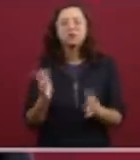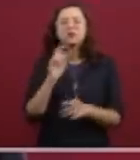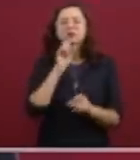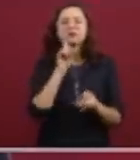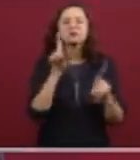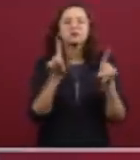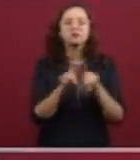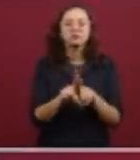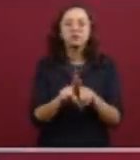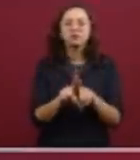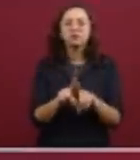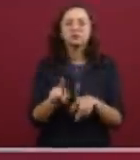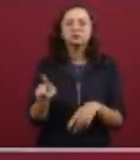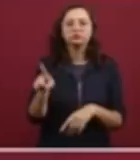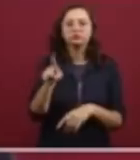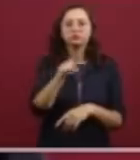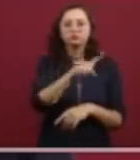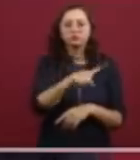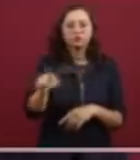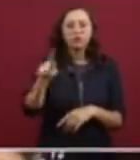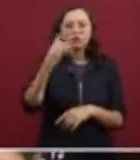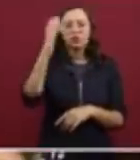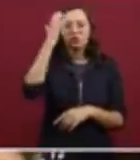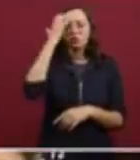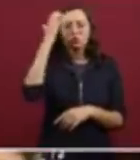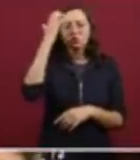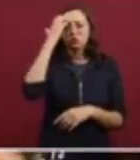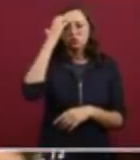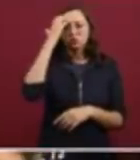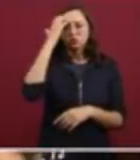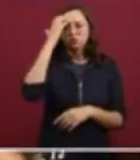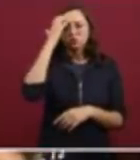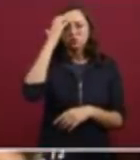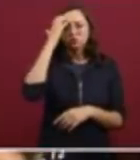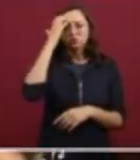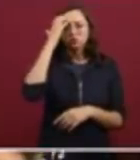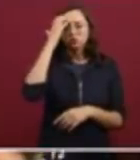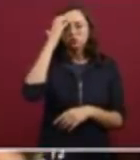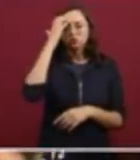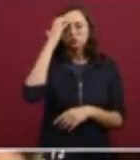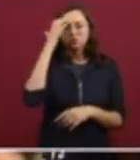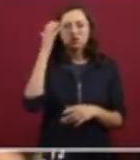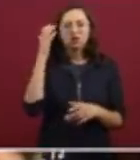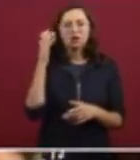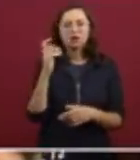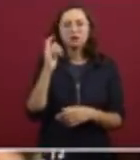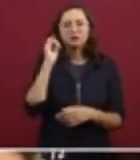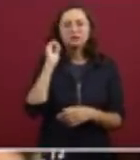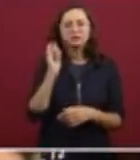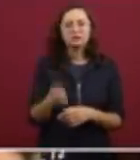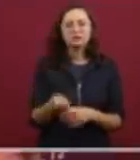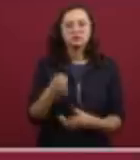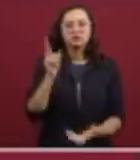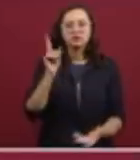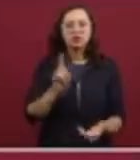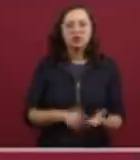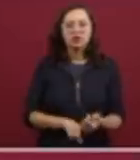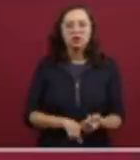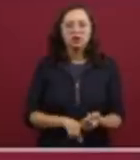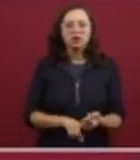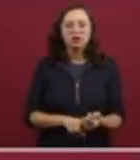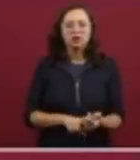conozcan cómo está ya funcionando